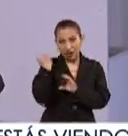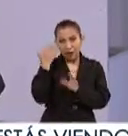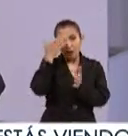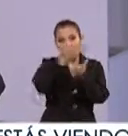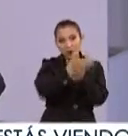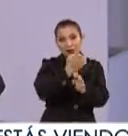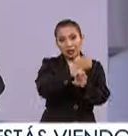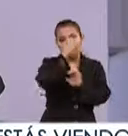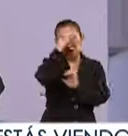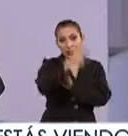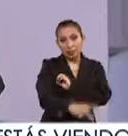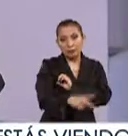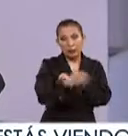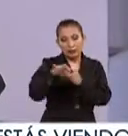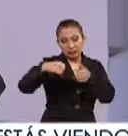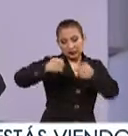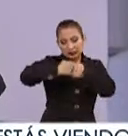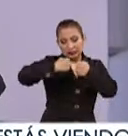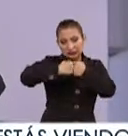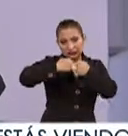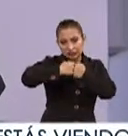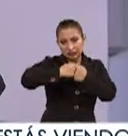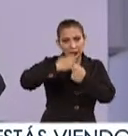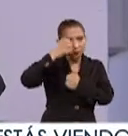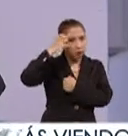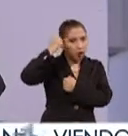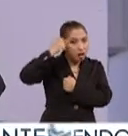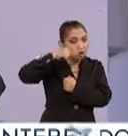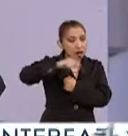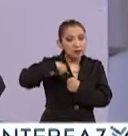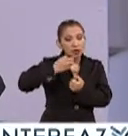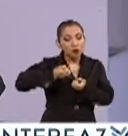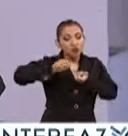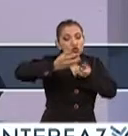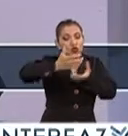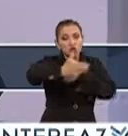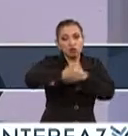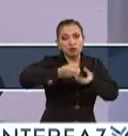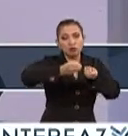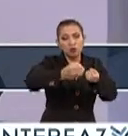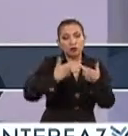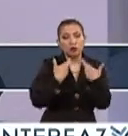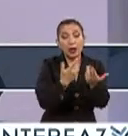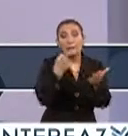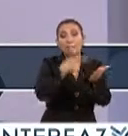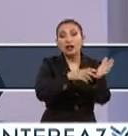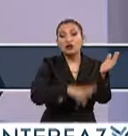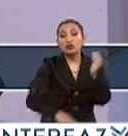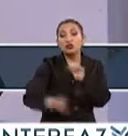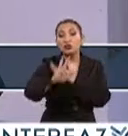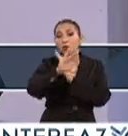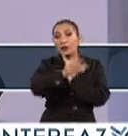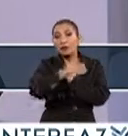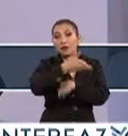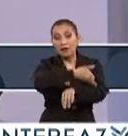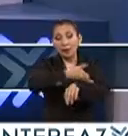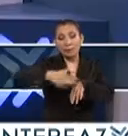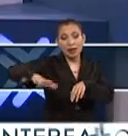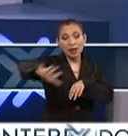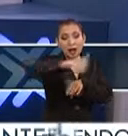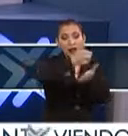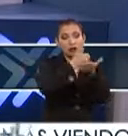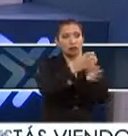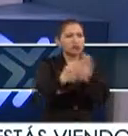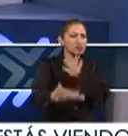estuvimos en el Estado de México en el borde con Morelos, haciendo una entrega humanitaria muy importante de 1,850 familias.